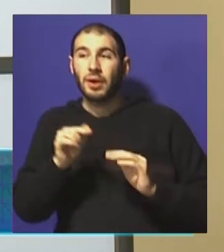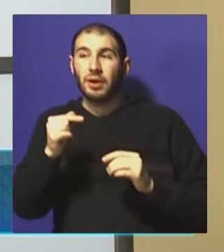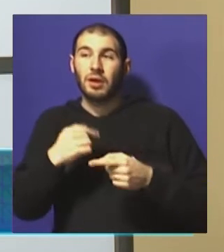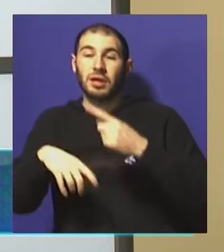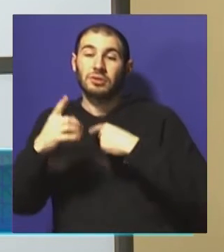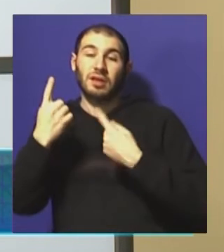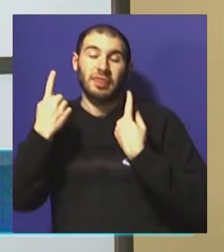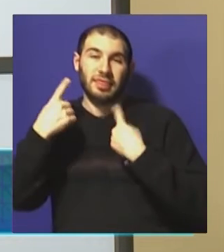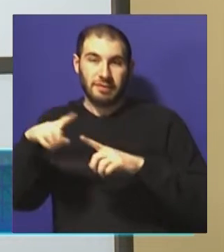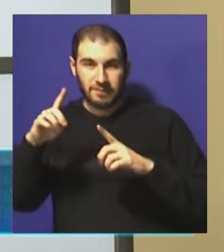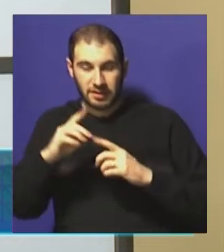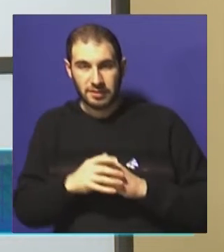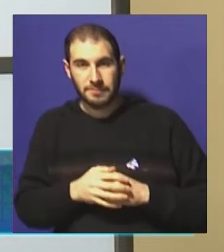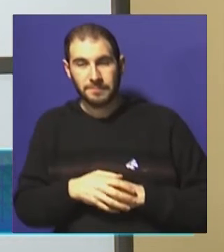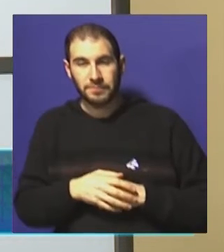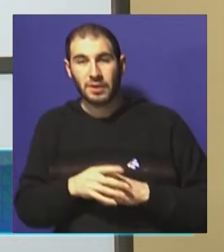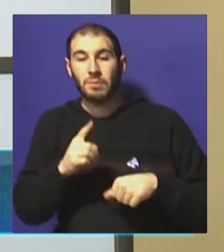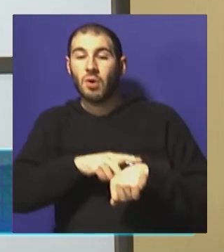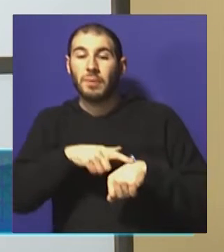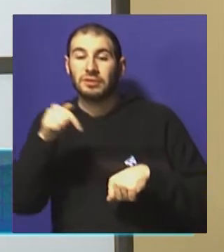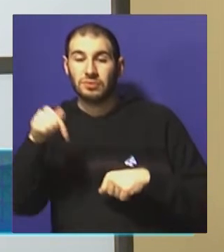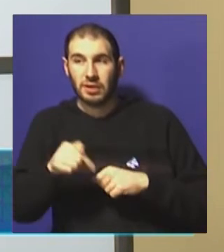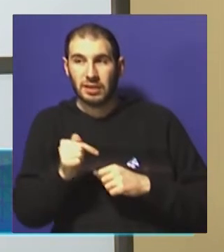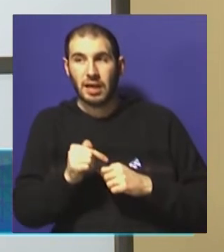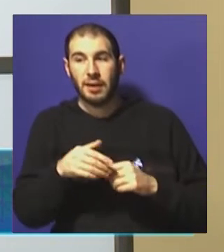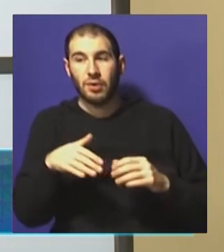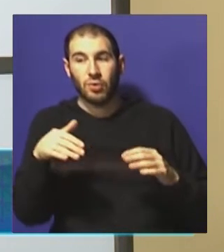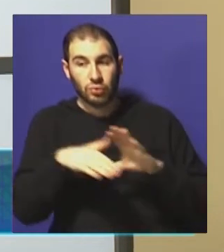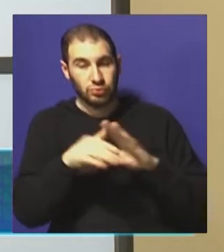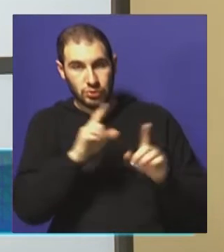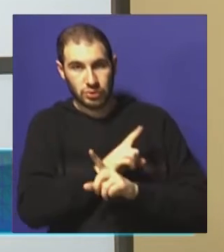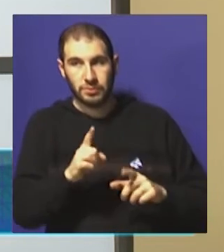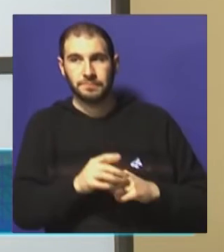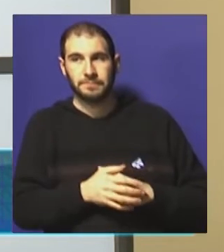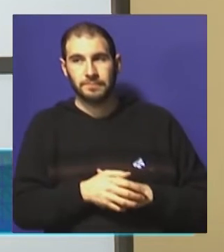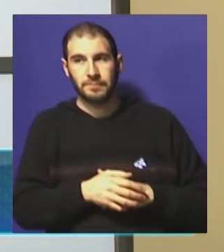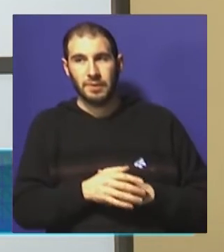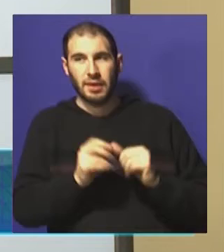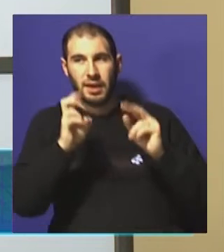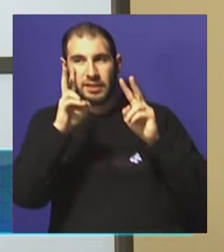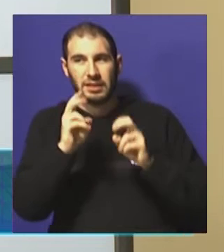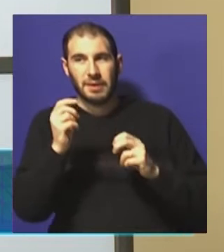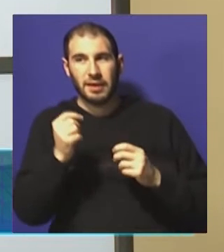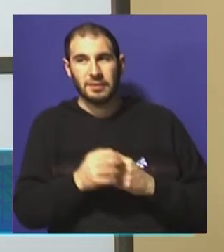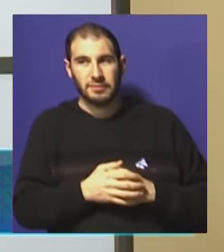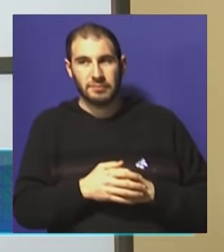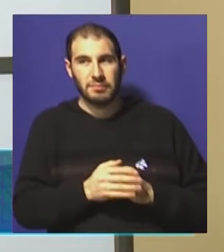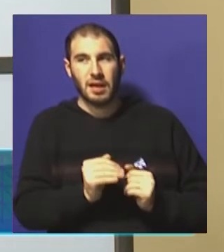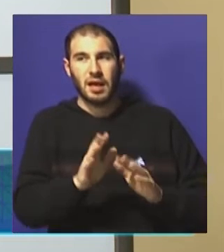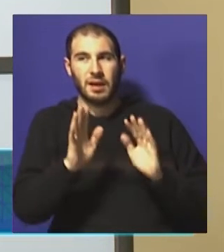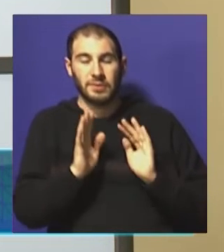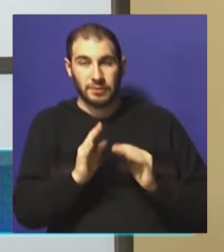el derrotero de la guerra. El momento no era el indicado en cuanto pensando en la